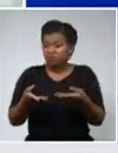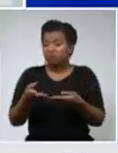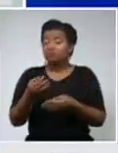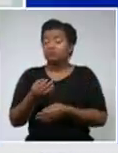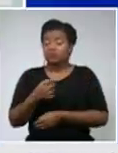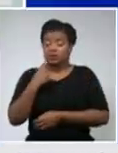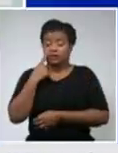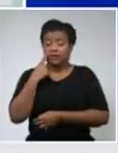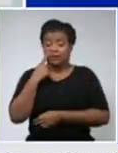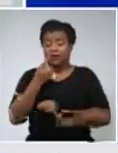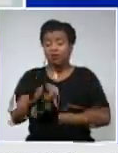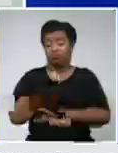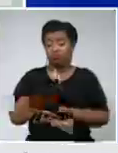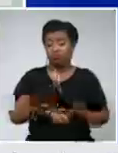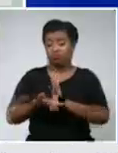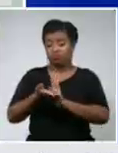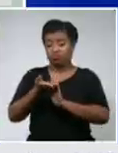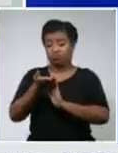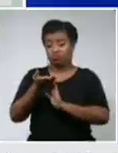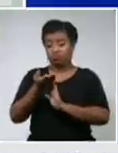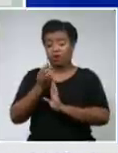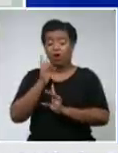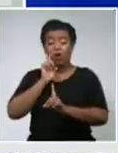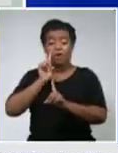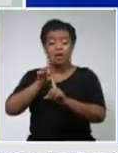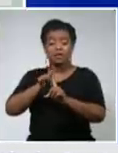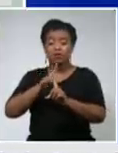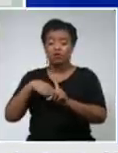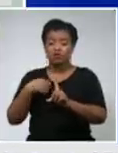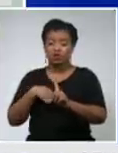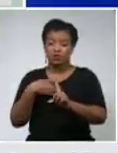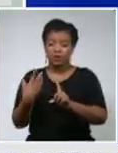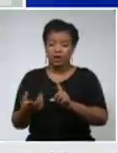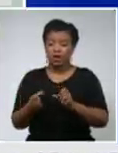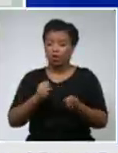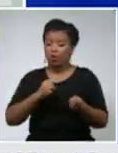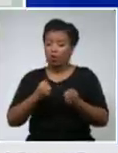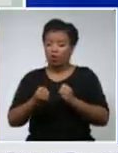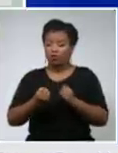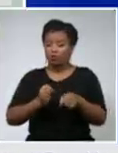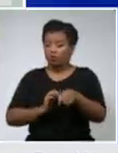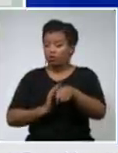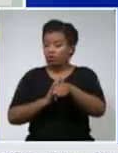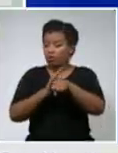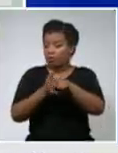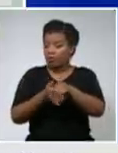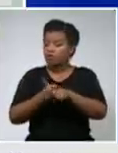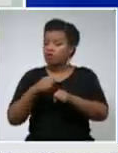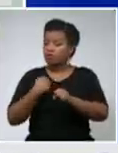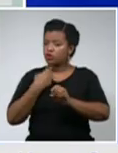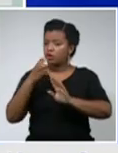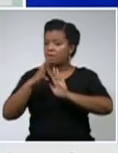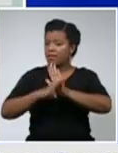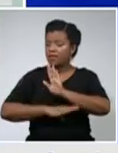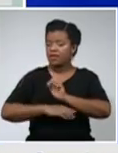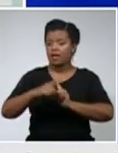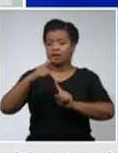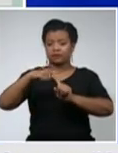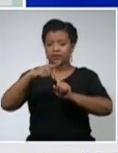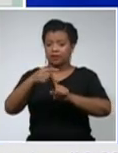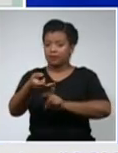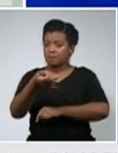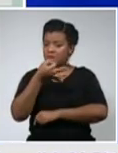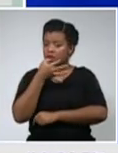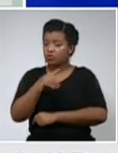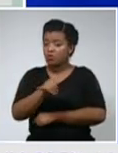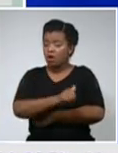elevada para los propósitos de nuestro programa, para nuestros protocolos de tratamiento y para el esfuerzo que se hace